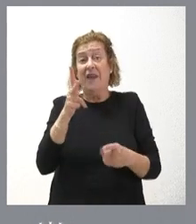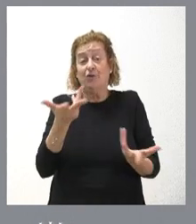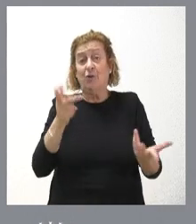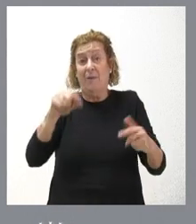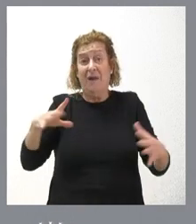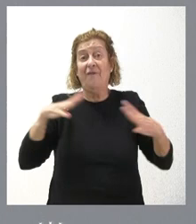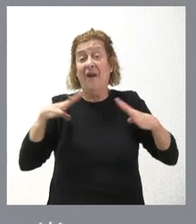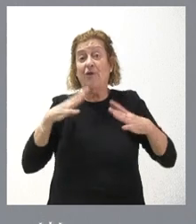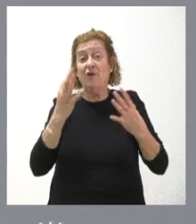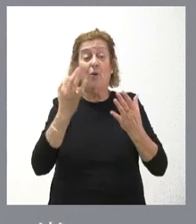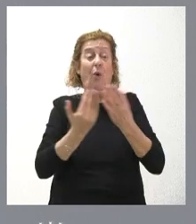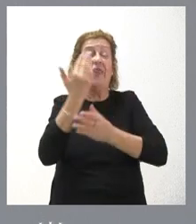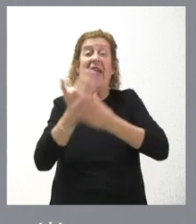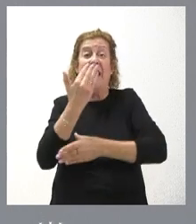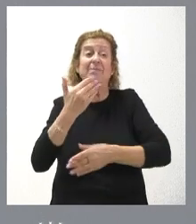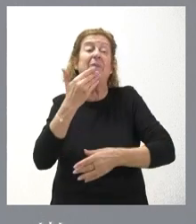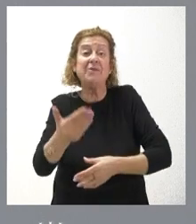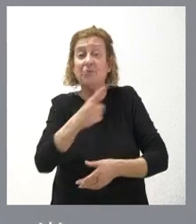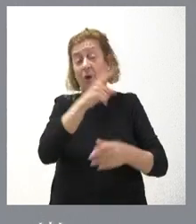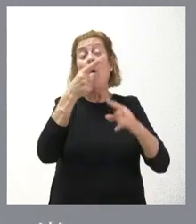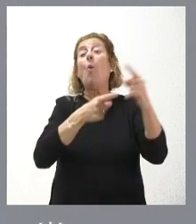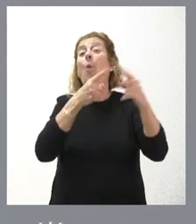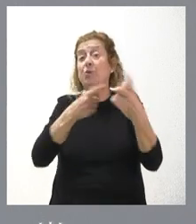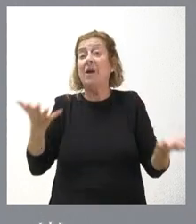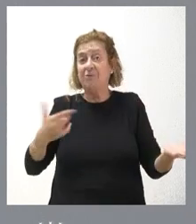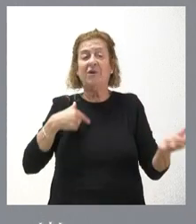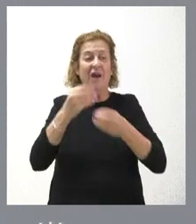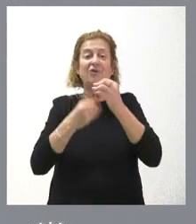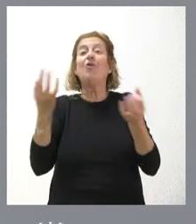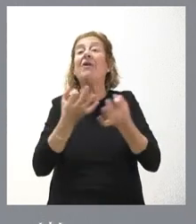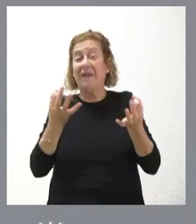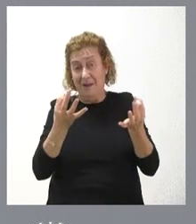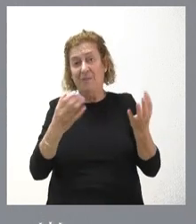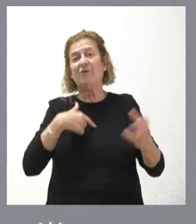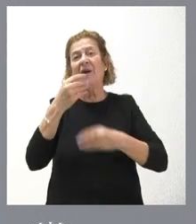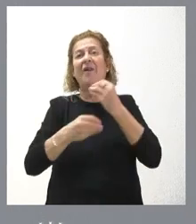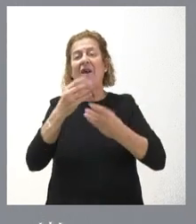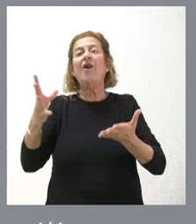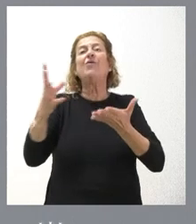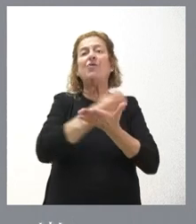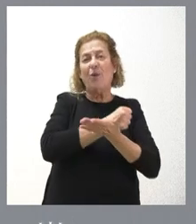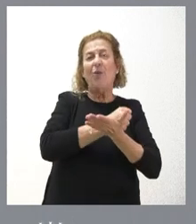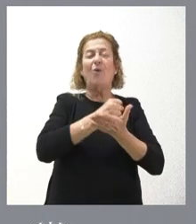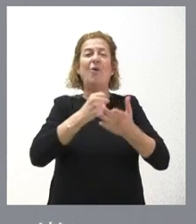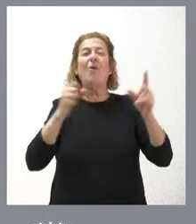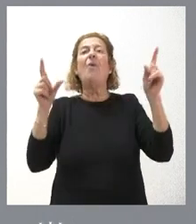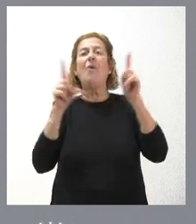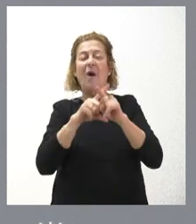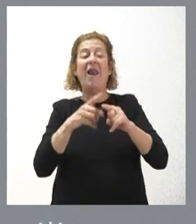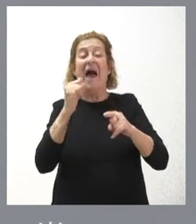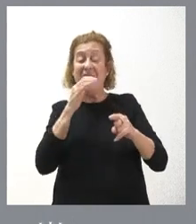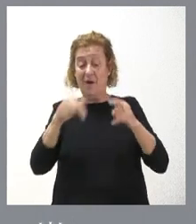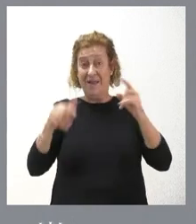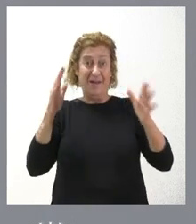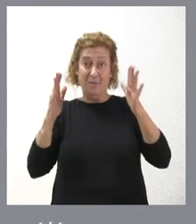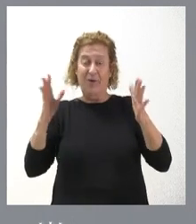tipo de días extras y de vacaciones que usan qué hemos hecho nosotros pues poner en marcha todo el instrumento de contingencia que tenemos para esta época como